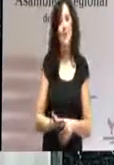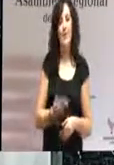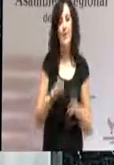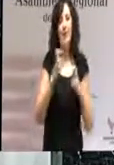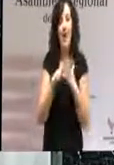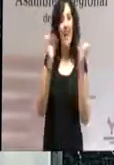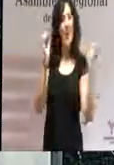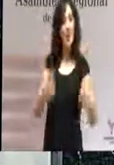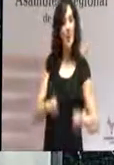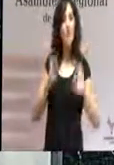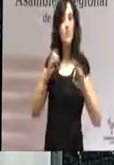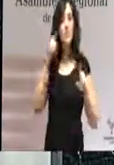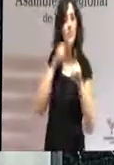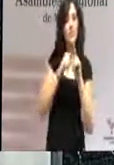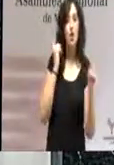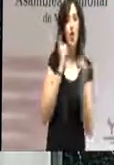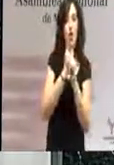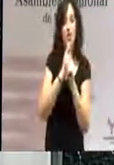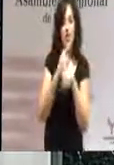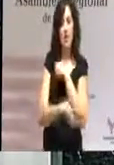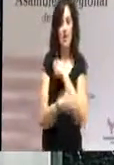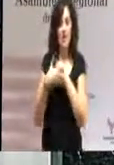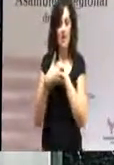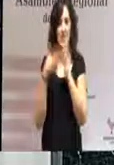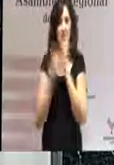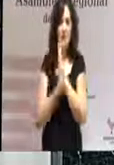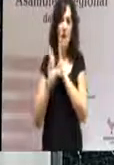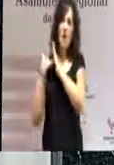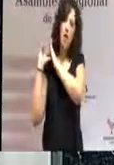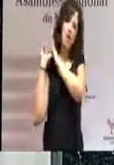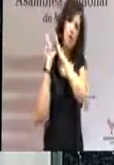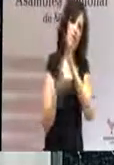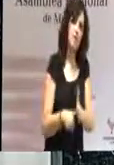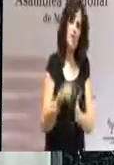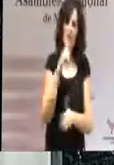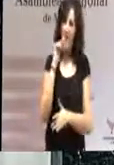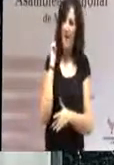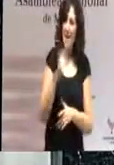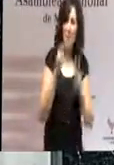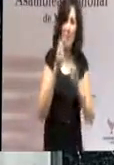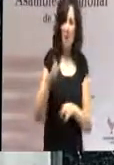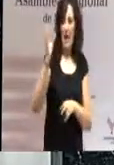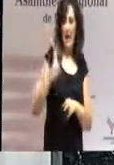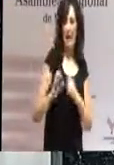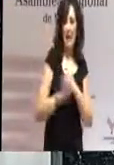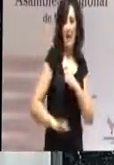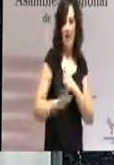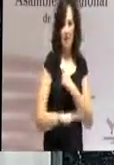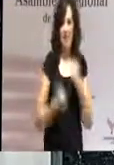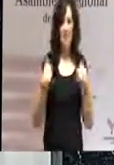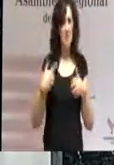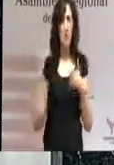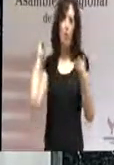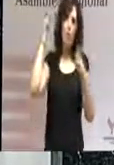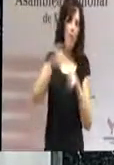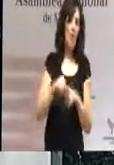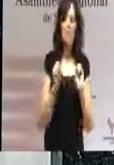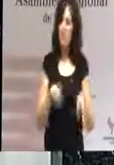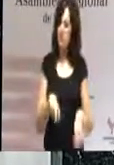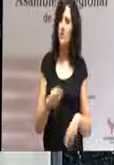acuerdo contra la pobreza, sin los retrasos de años que tuvo la renta básica. Un acuerdo urgente contra la